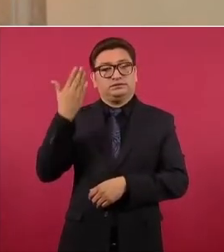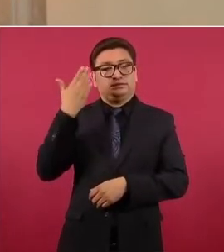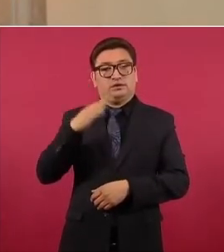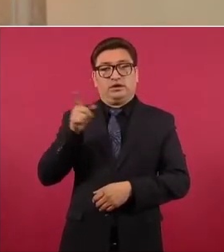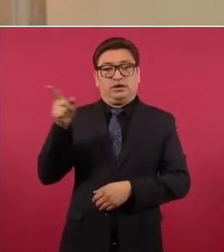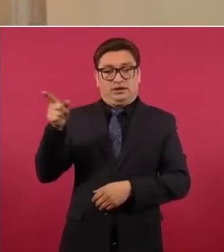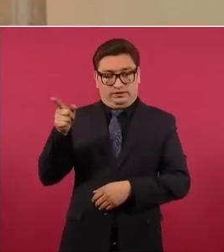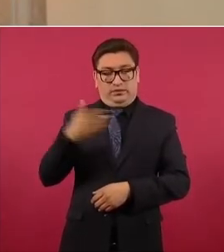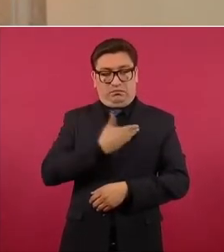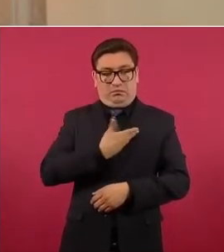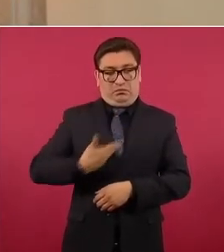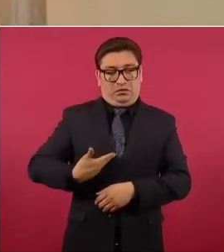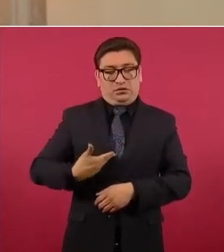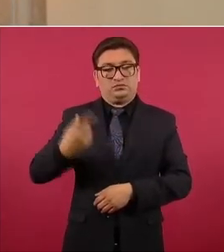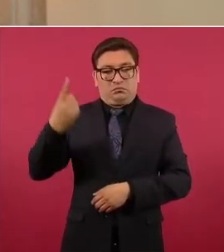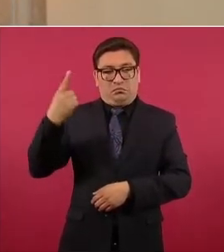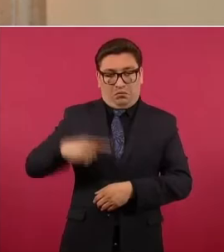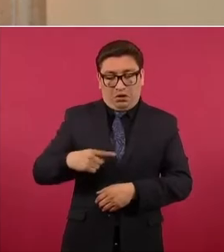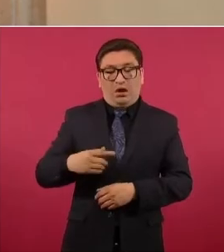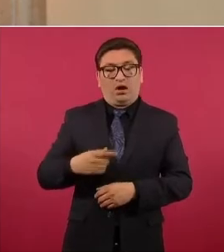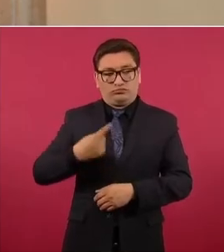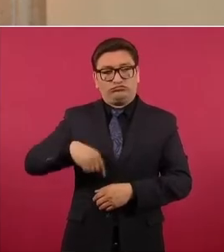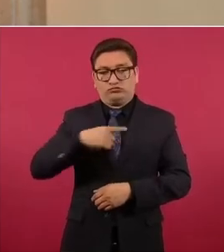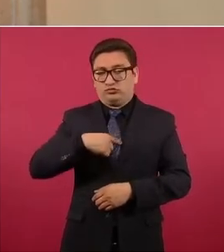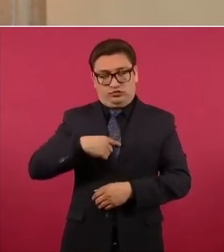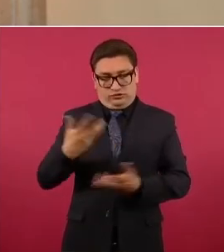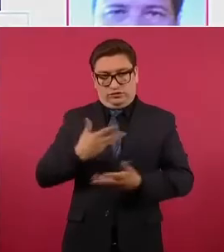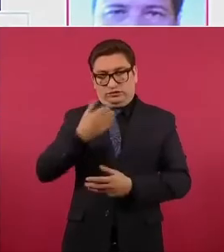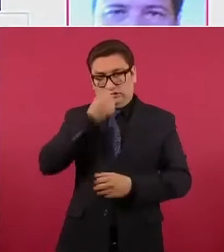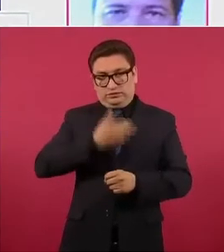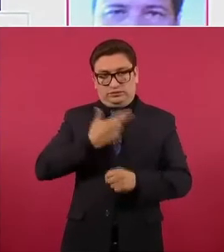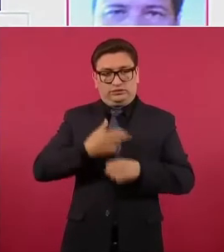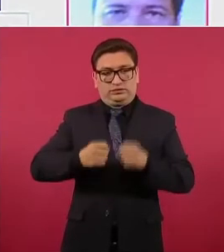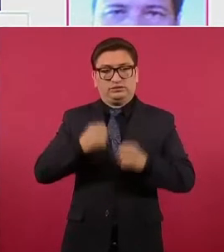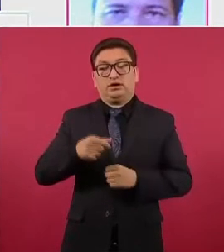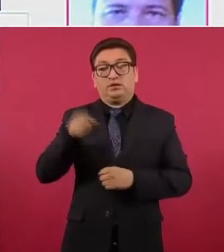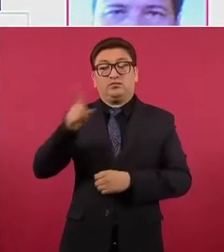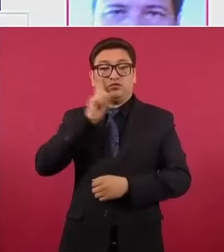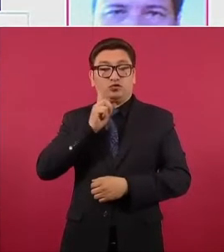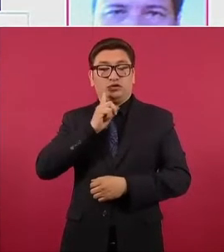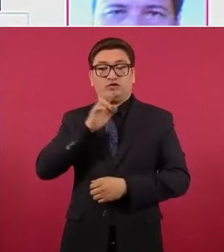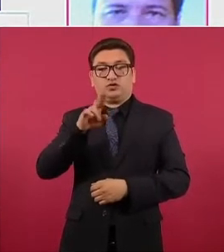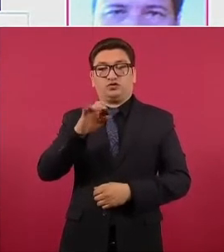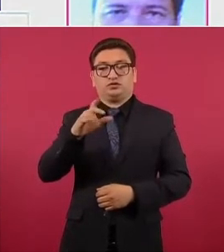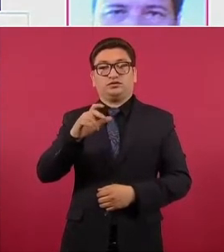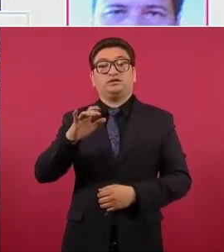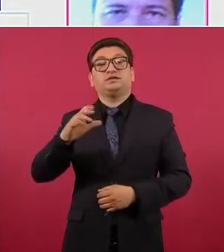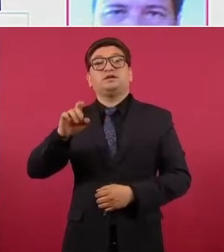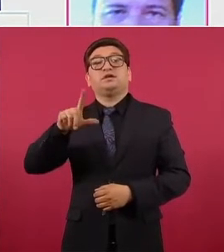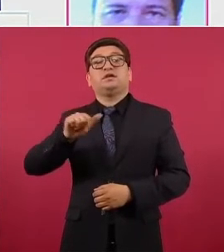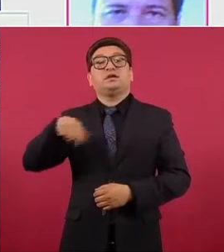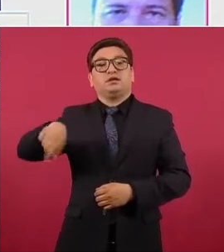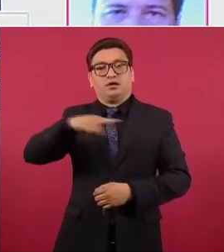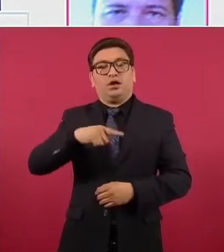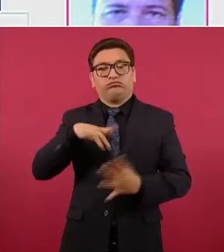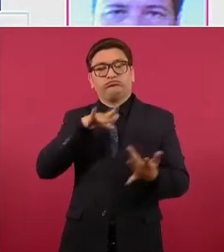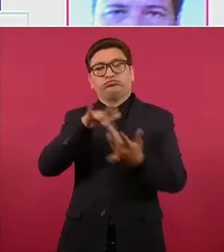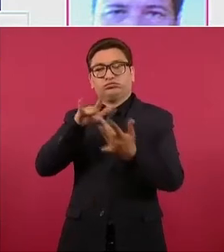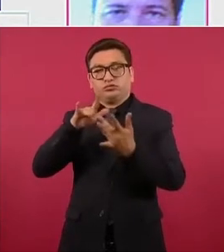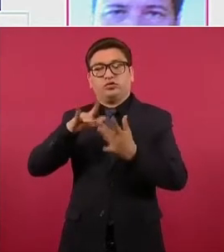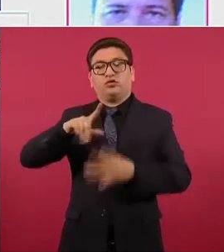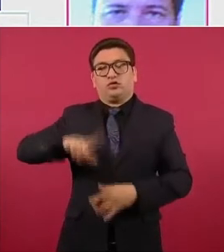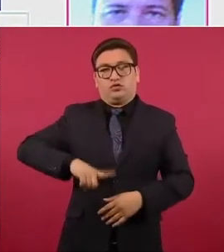precisas del presidente de la República y de la secretaria de Seguridad, Rosa Isela Rodríguez, se estableció comunicación tanto con la